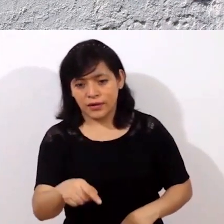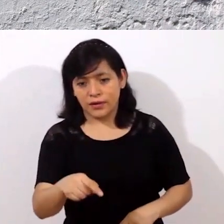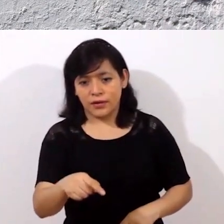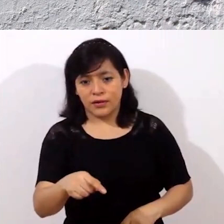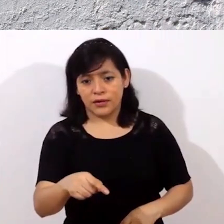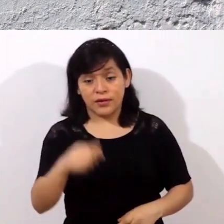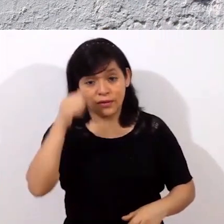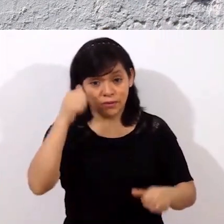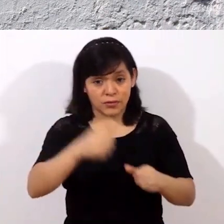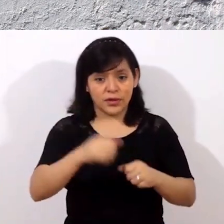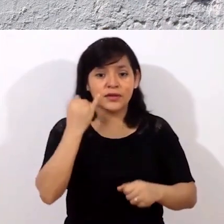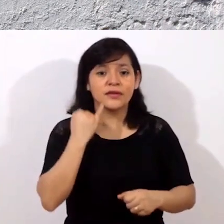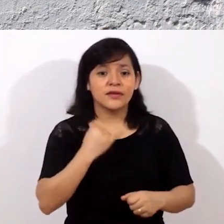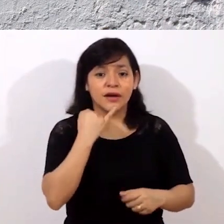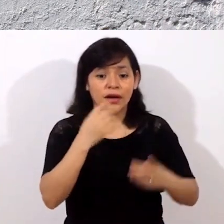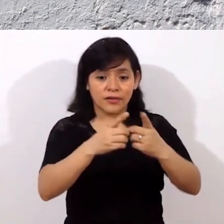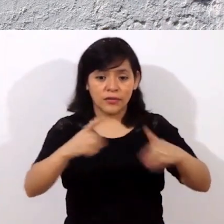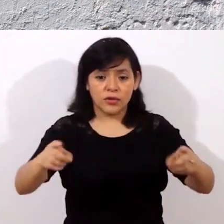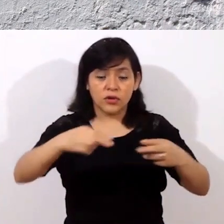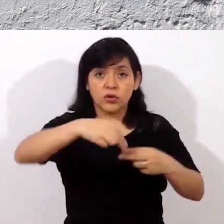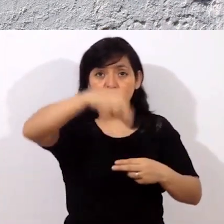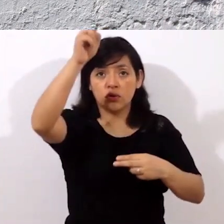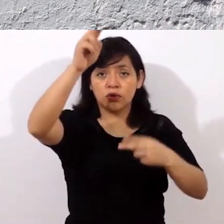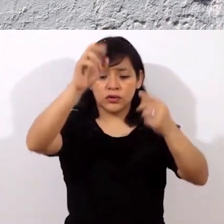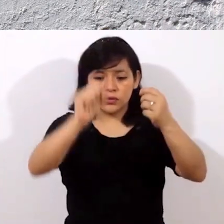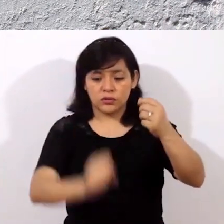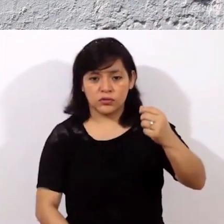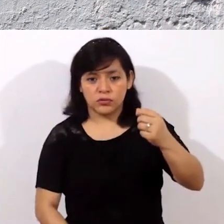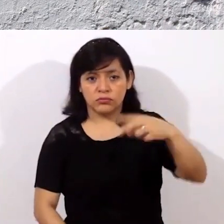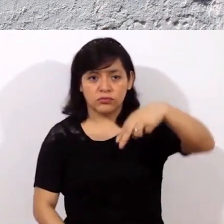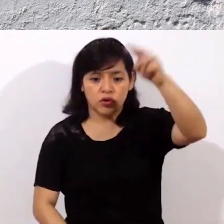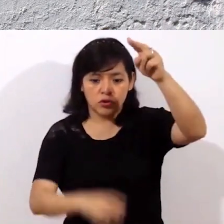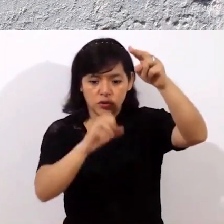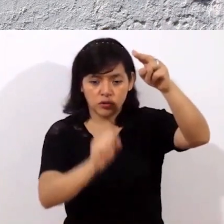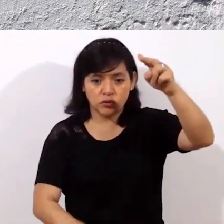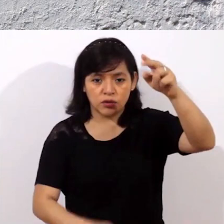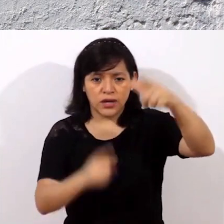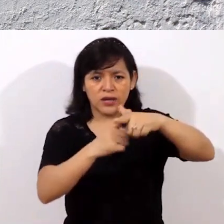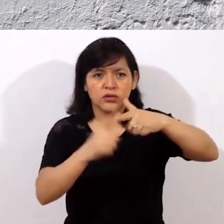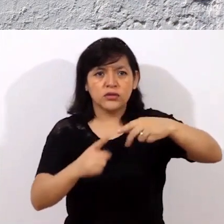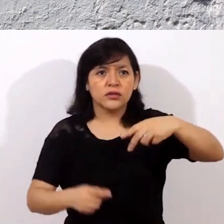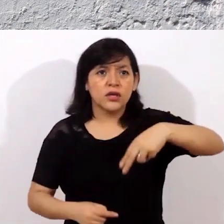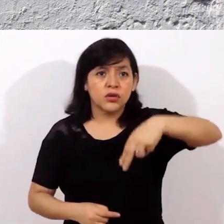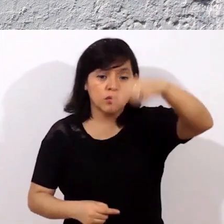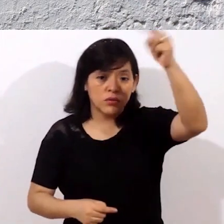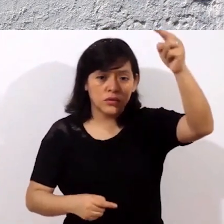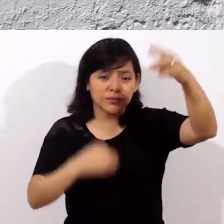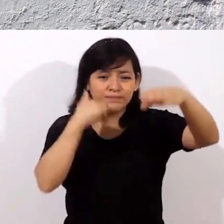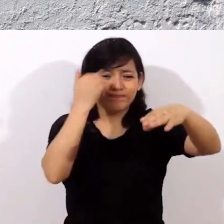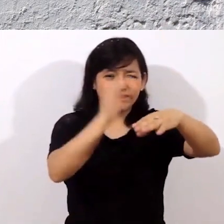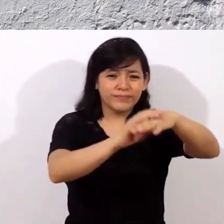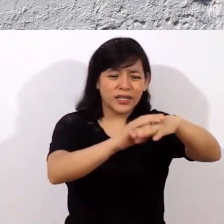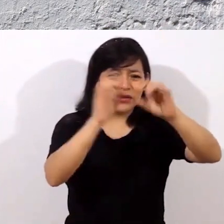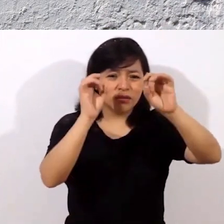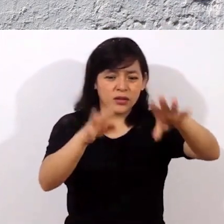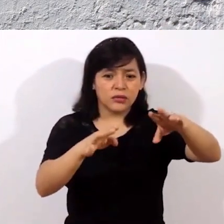de Israel. Así que por eso se le dice, a lo menos no peque Judá, y no entres en Gilgal, ni subáis